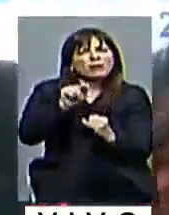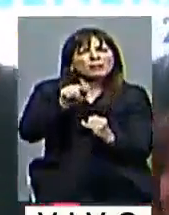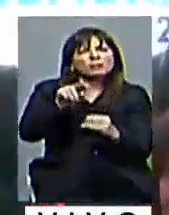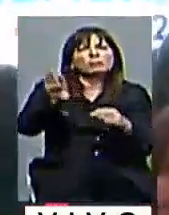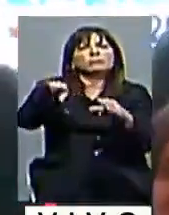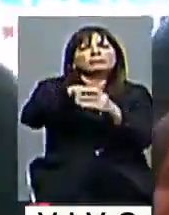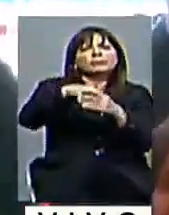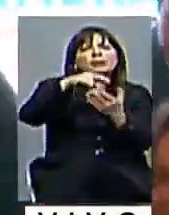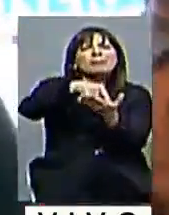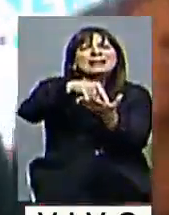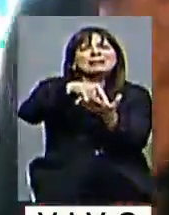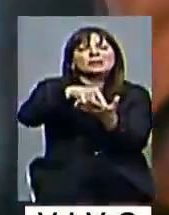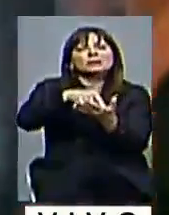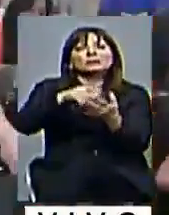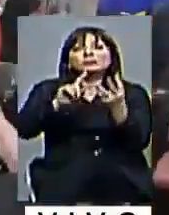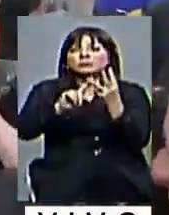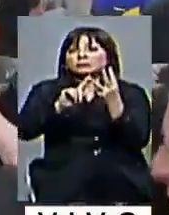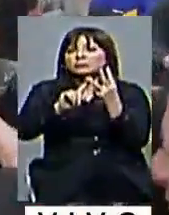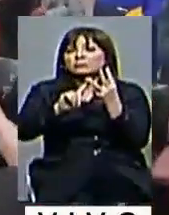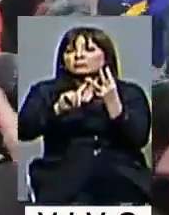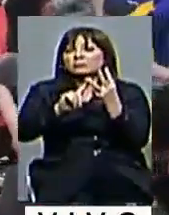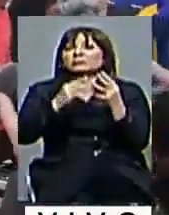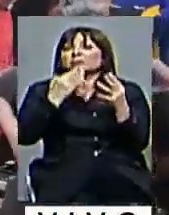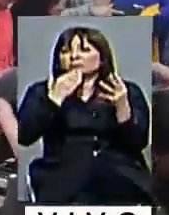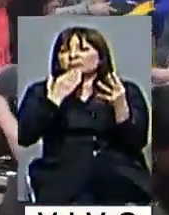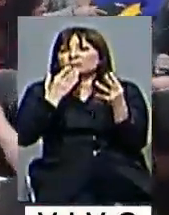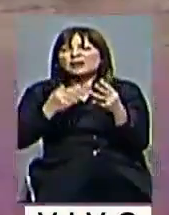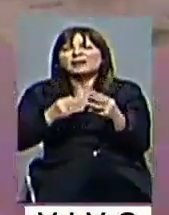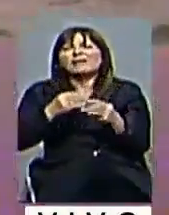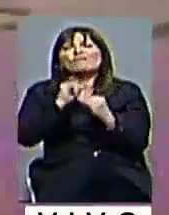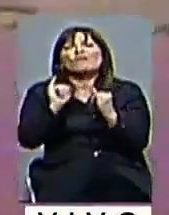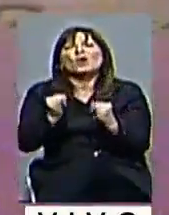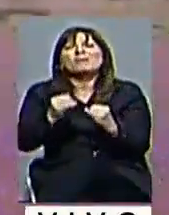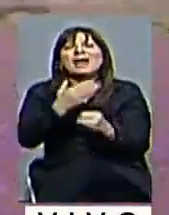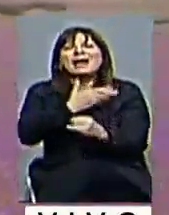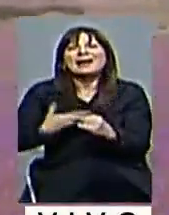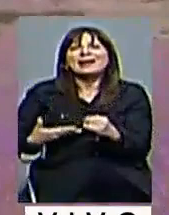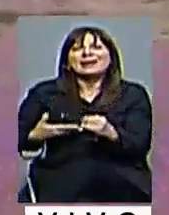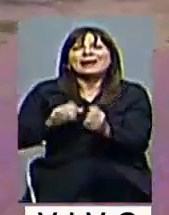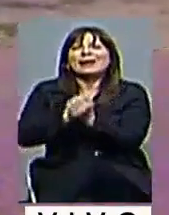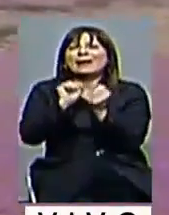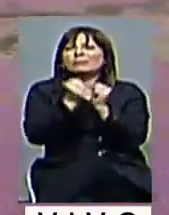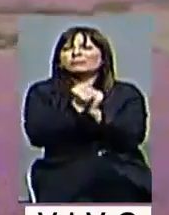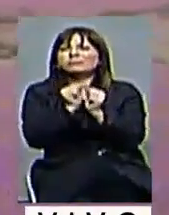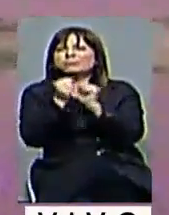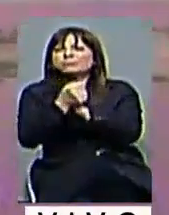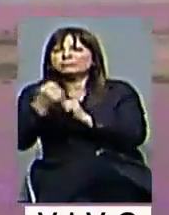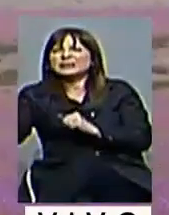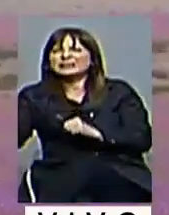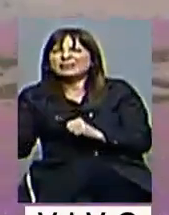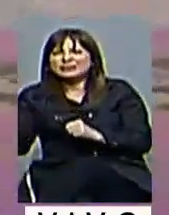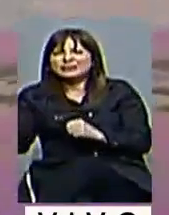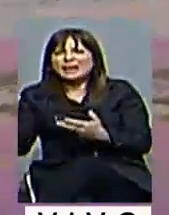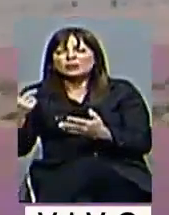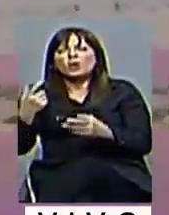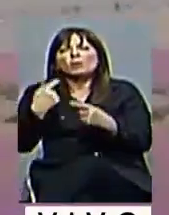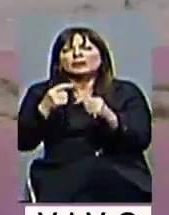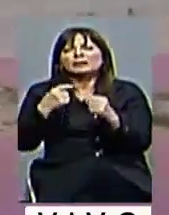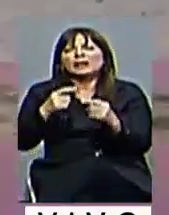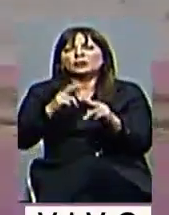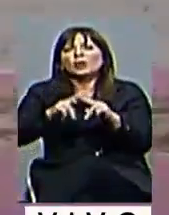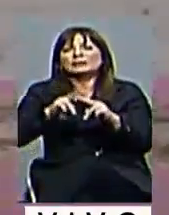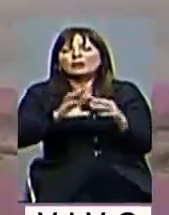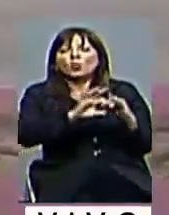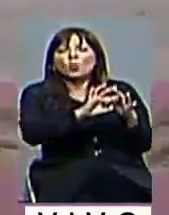del Parlamento. Y tercero, la manera de gobernar también la está cambiando hoy día Sebastián Piñera, tratando de hacer un gobierno de